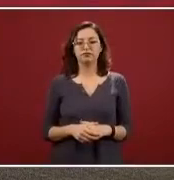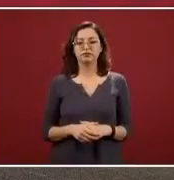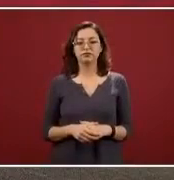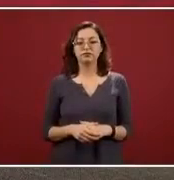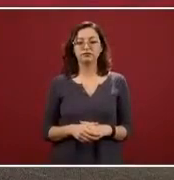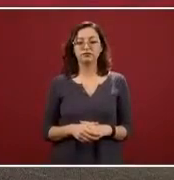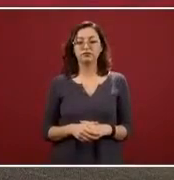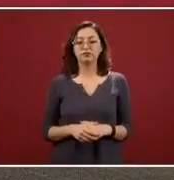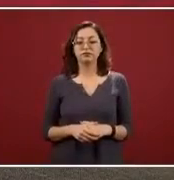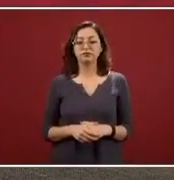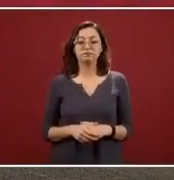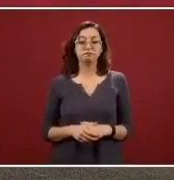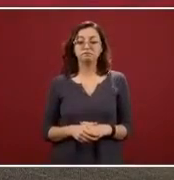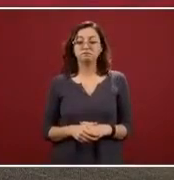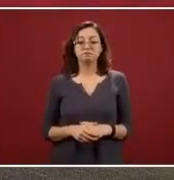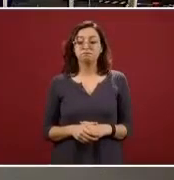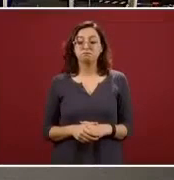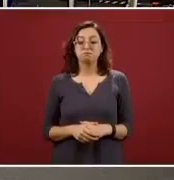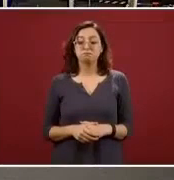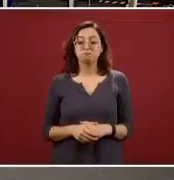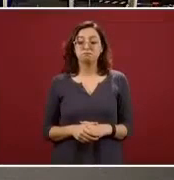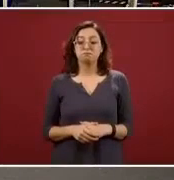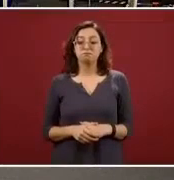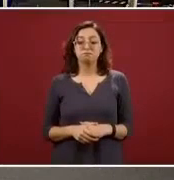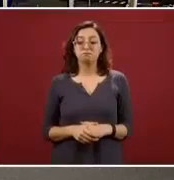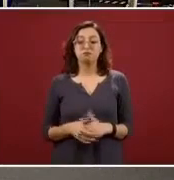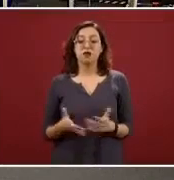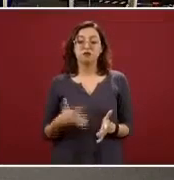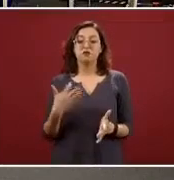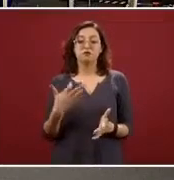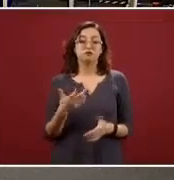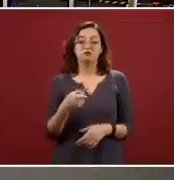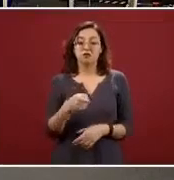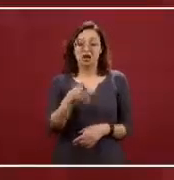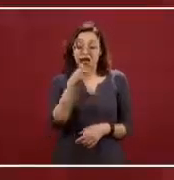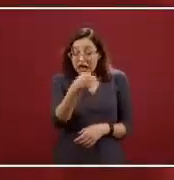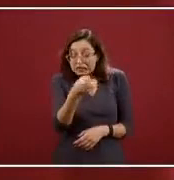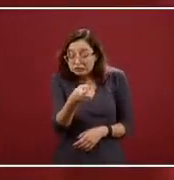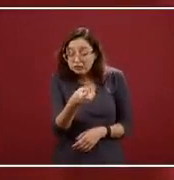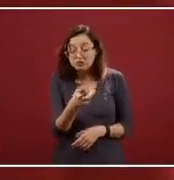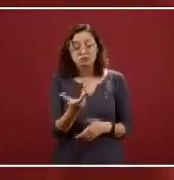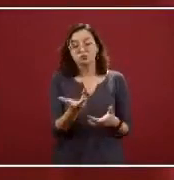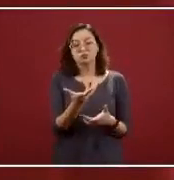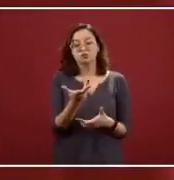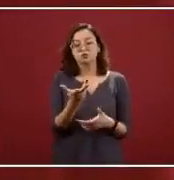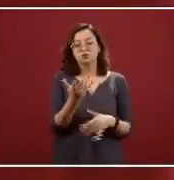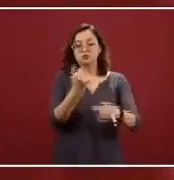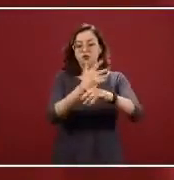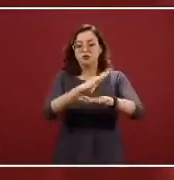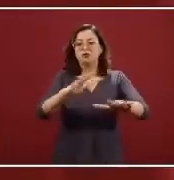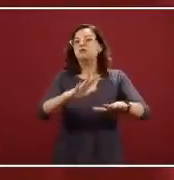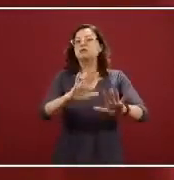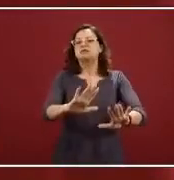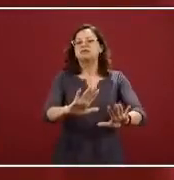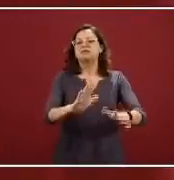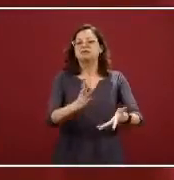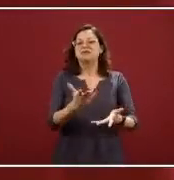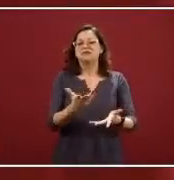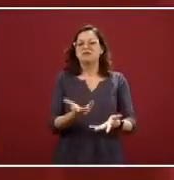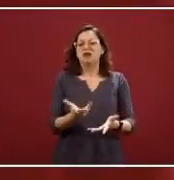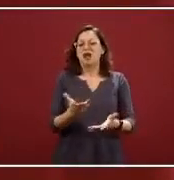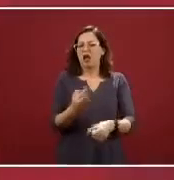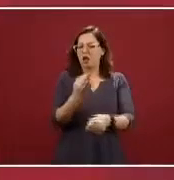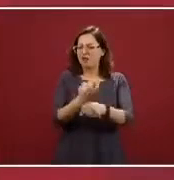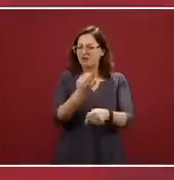Bueno, no tenemos ese dato específicamente y en su momento también, como ya se ha comentado, no queremos llegar a una especificidad